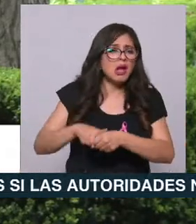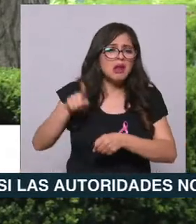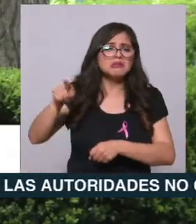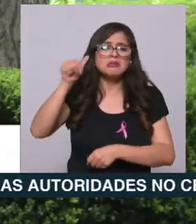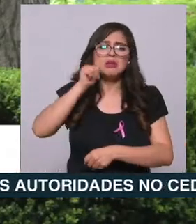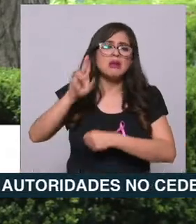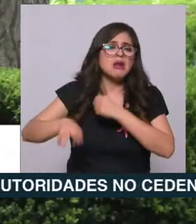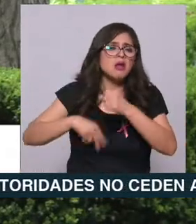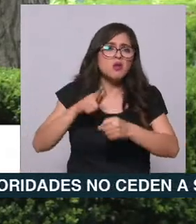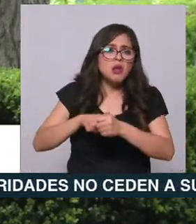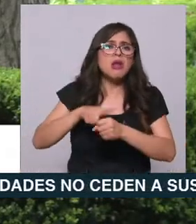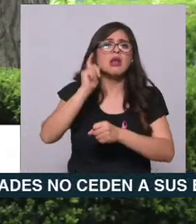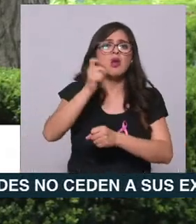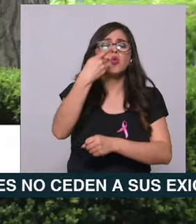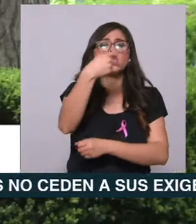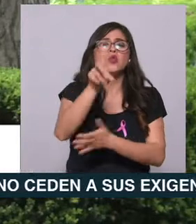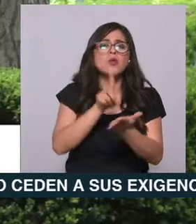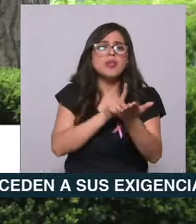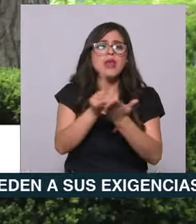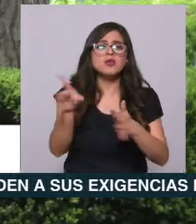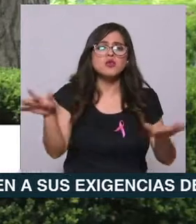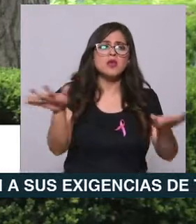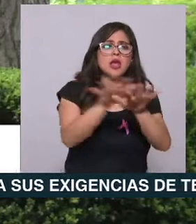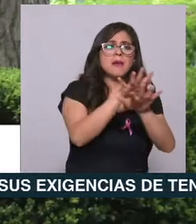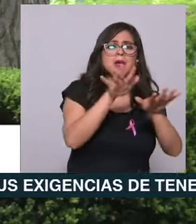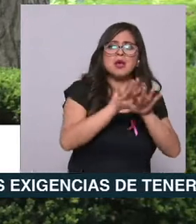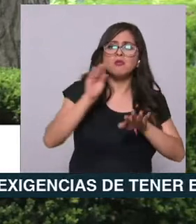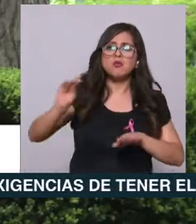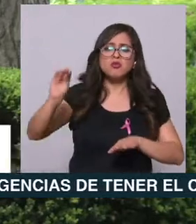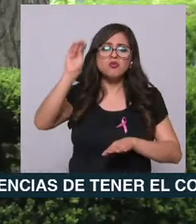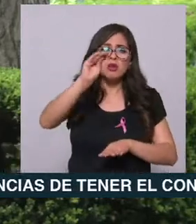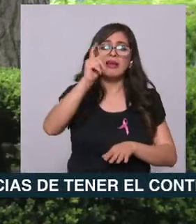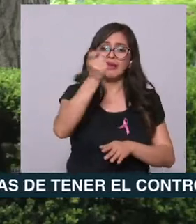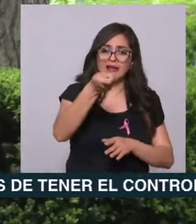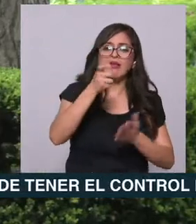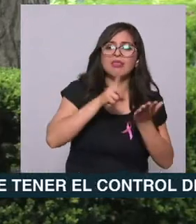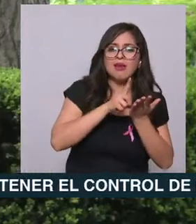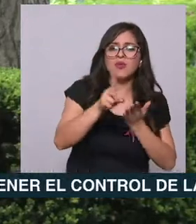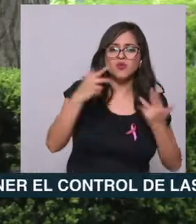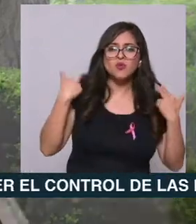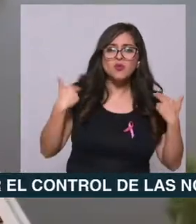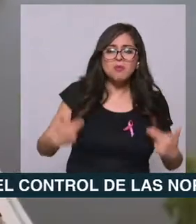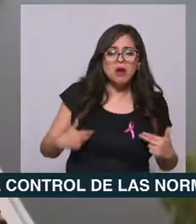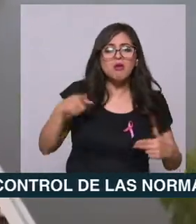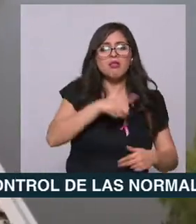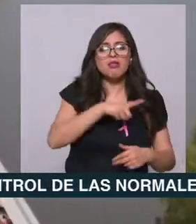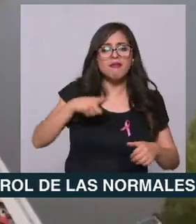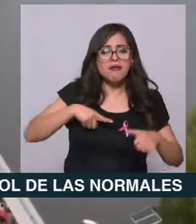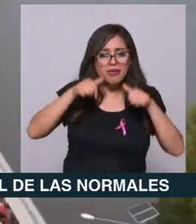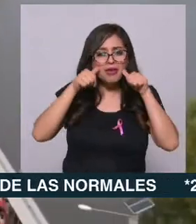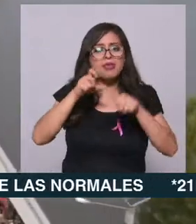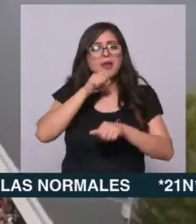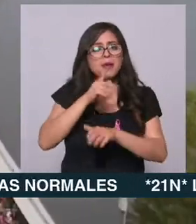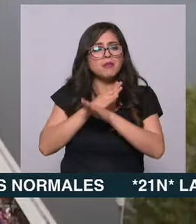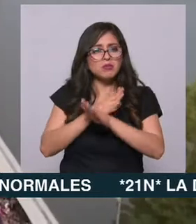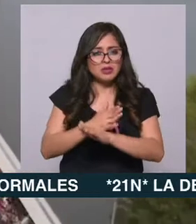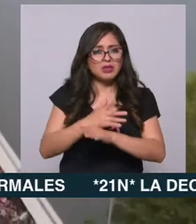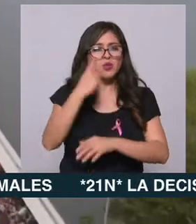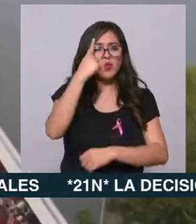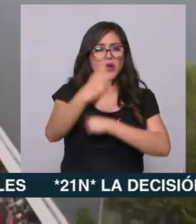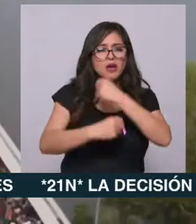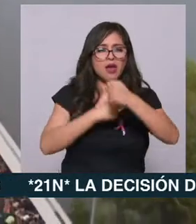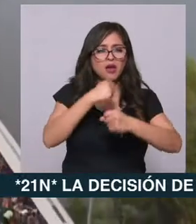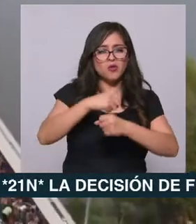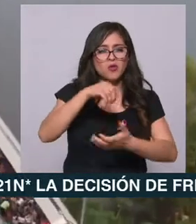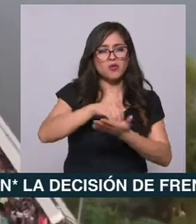porque el derecho a migrar es un derecho humano que debe ser atendido y que debe ser prevenido. De acuerdo con el reporte anual Panorama de